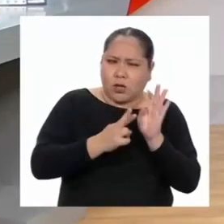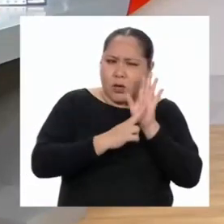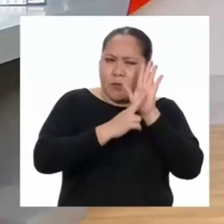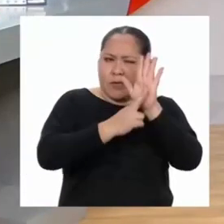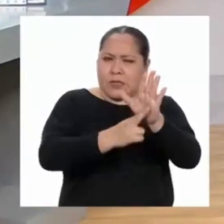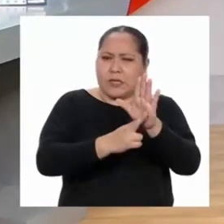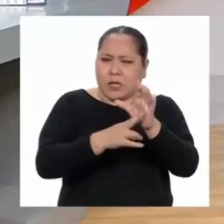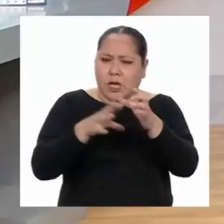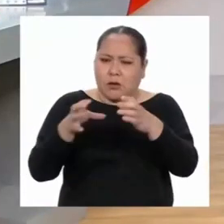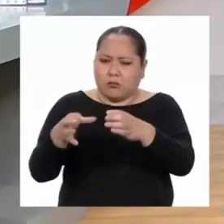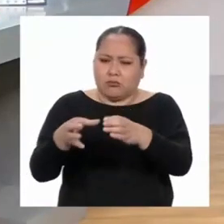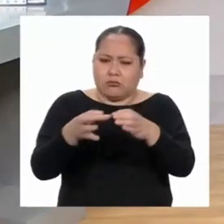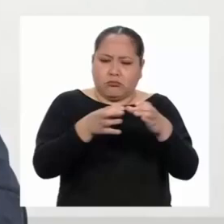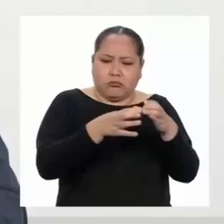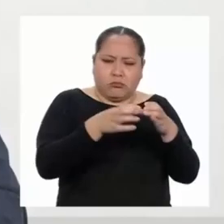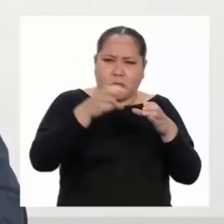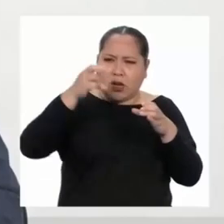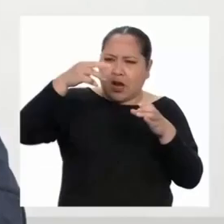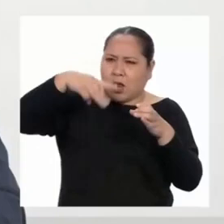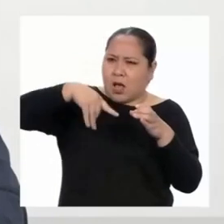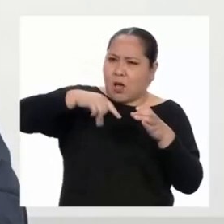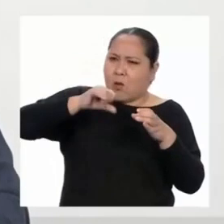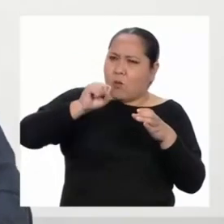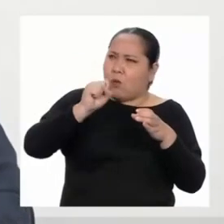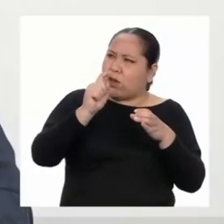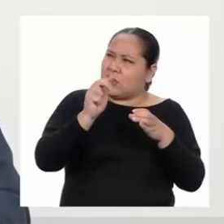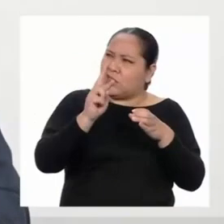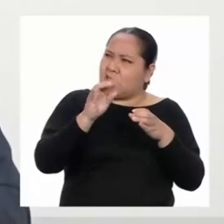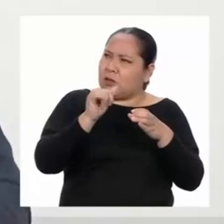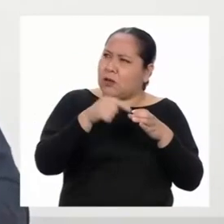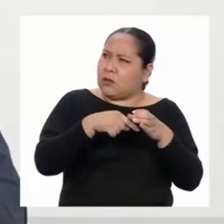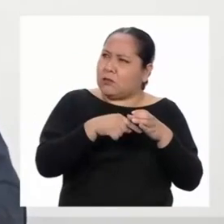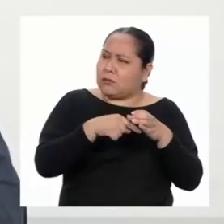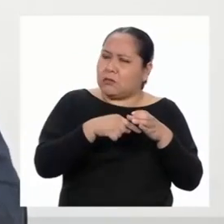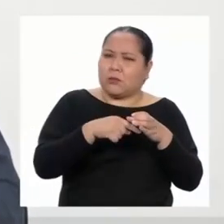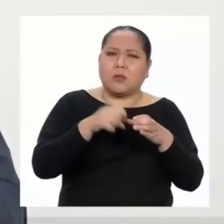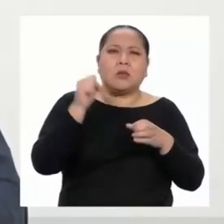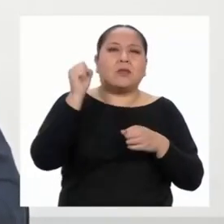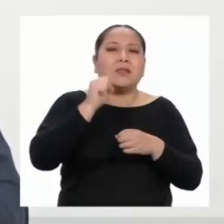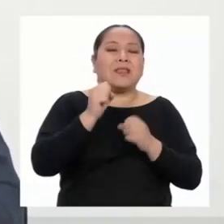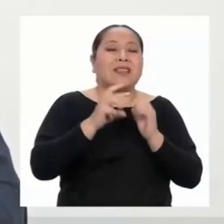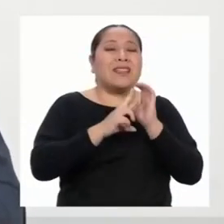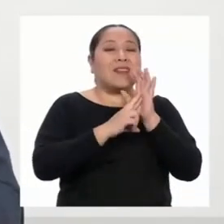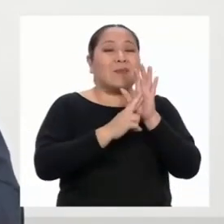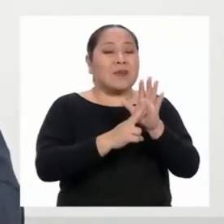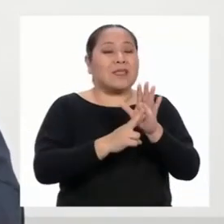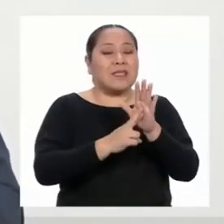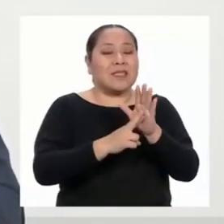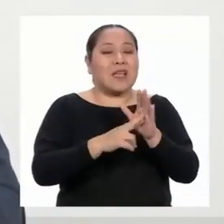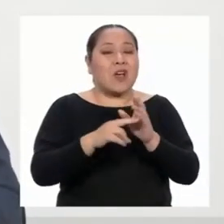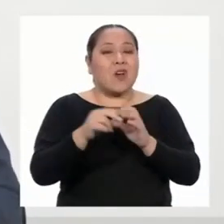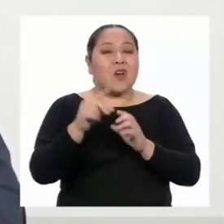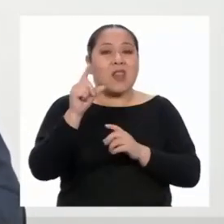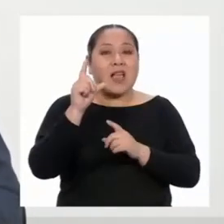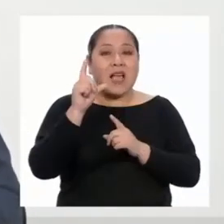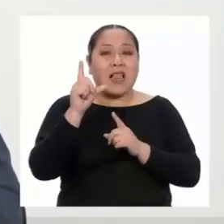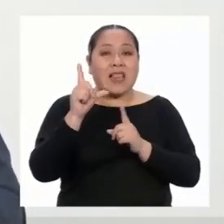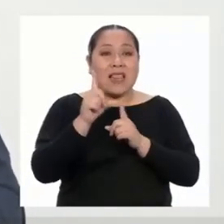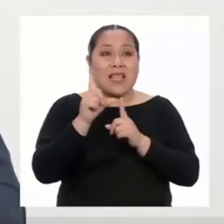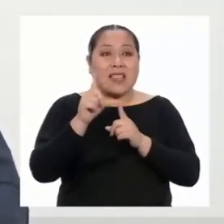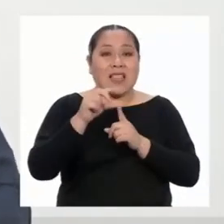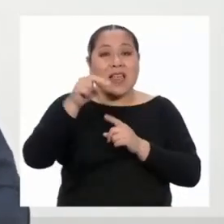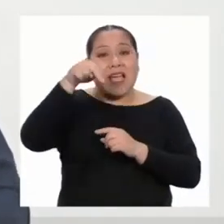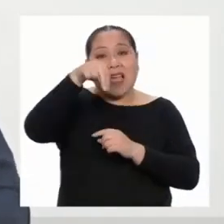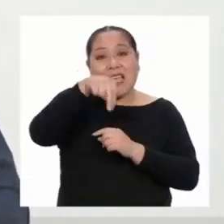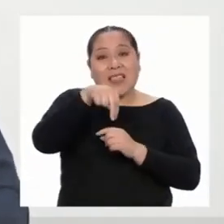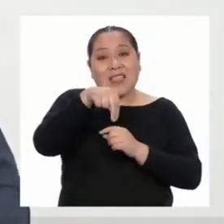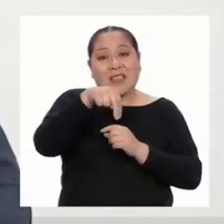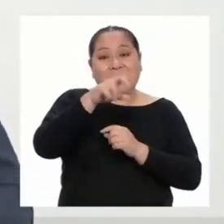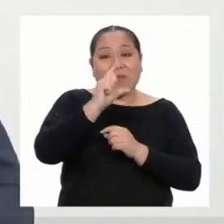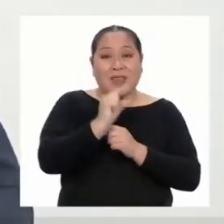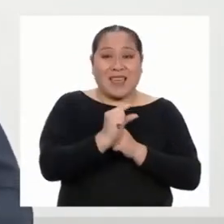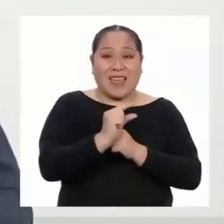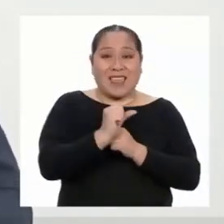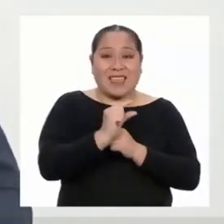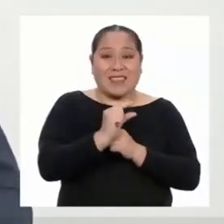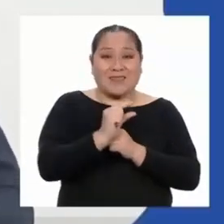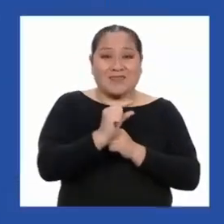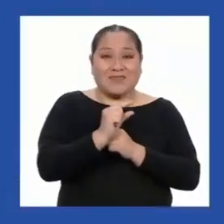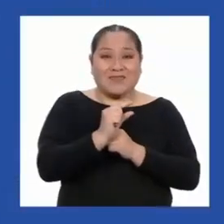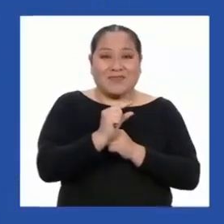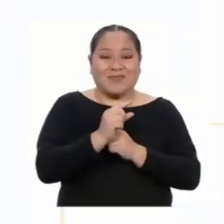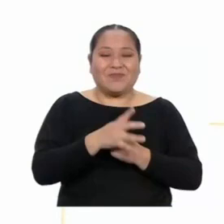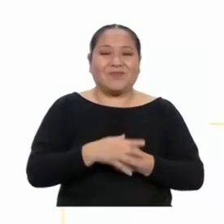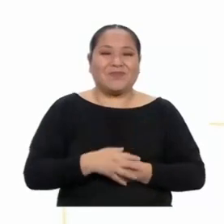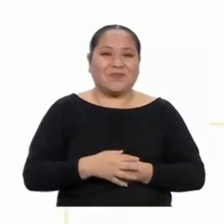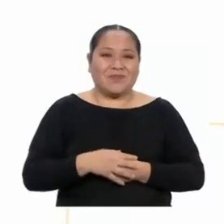el tamaño de la muestra? Sí, se representa con la letra N minúscula. Bueno, como les